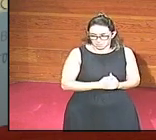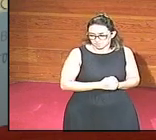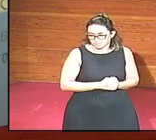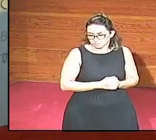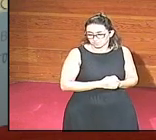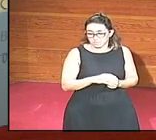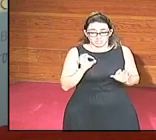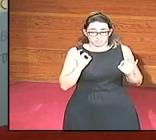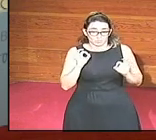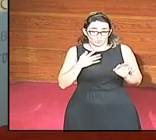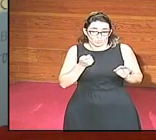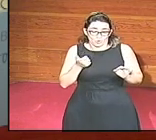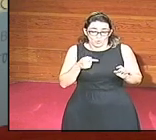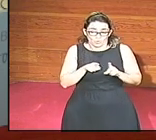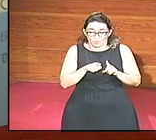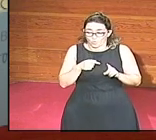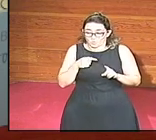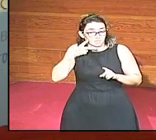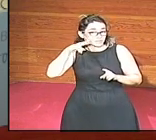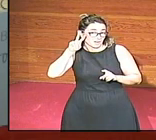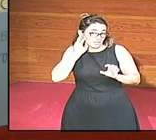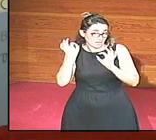esa era un poco la experiencia que viví allí.